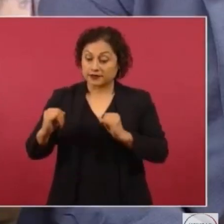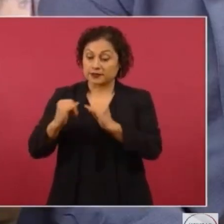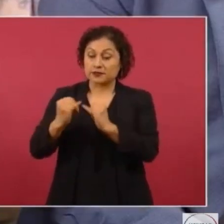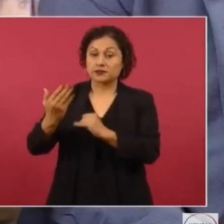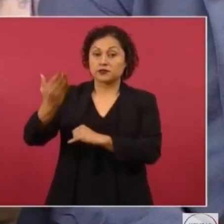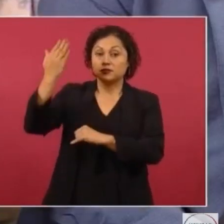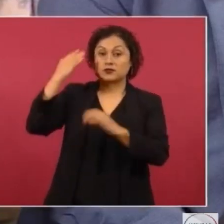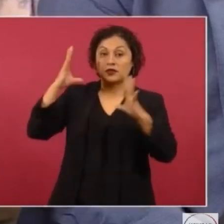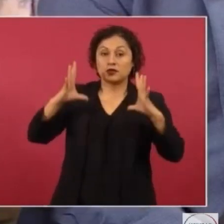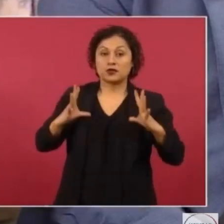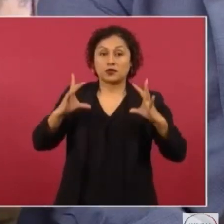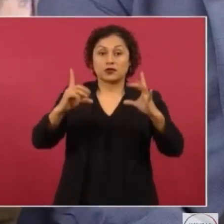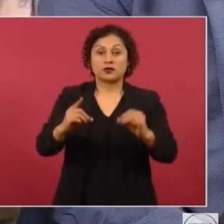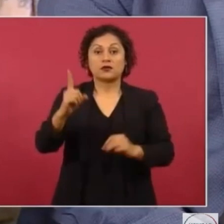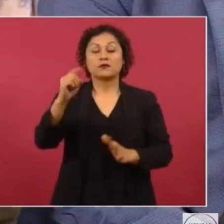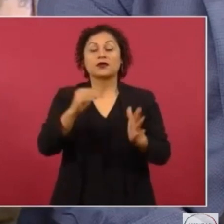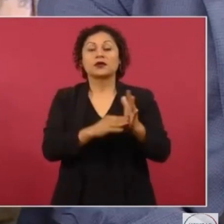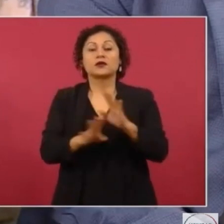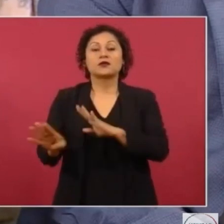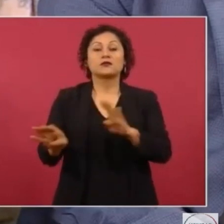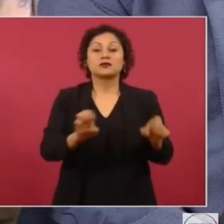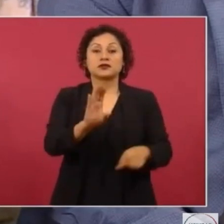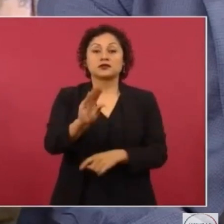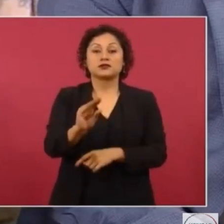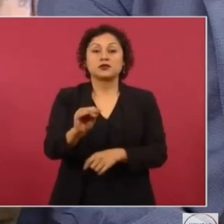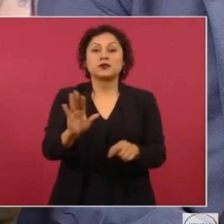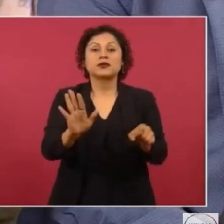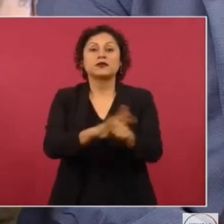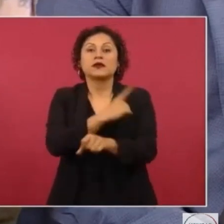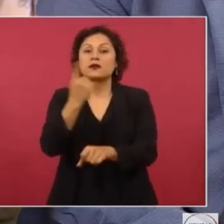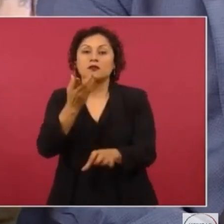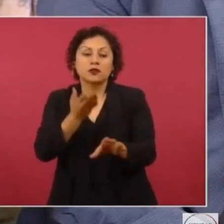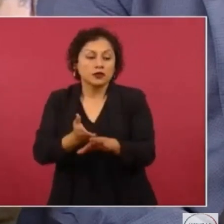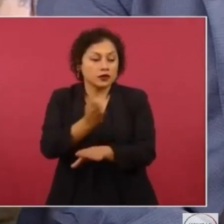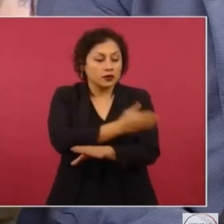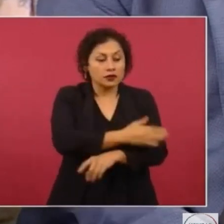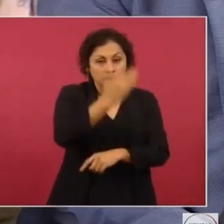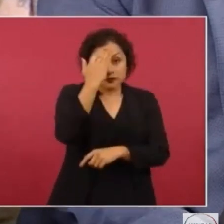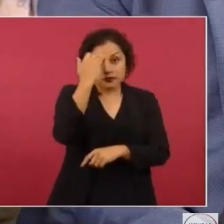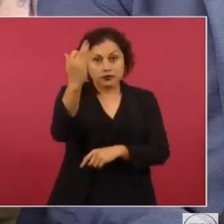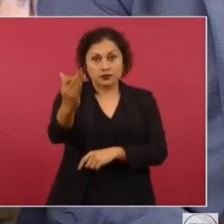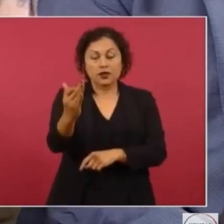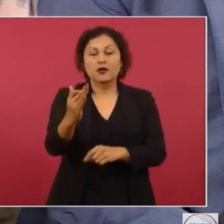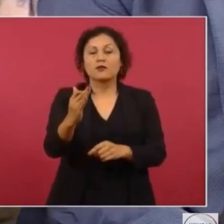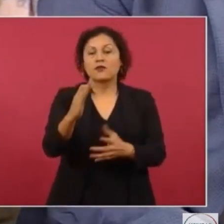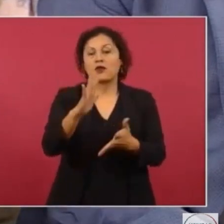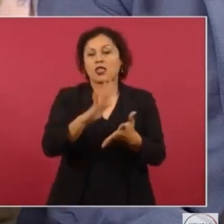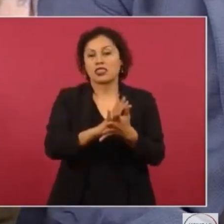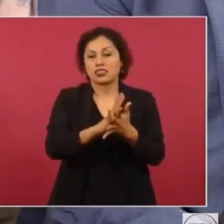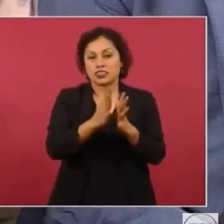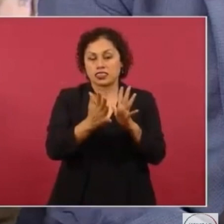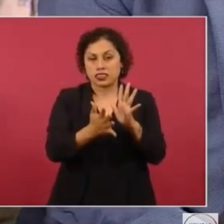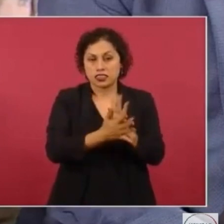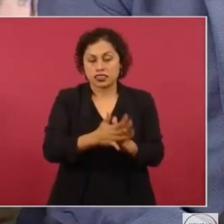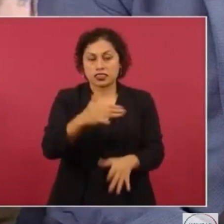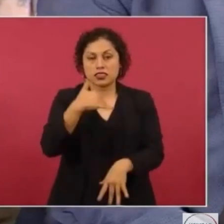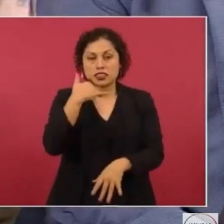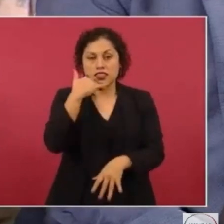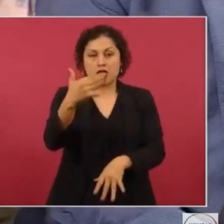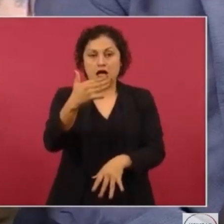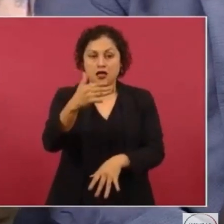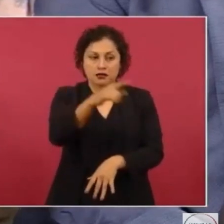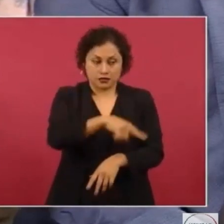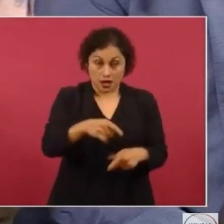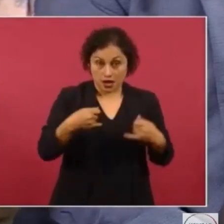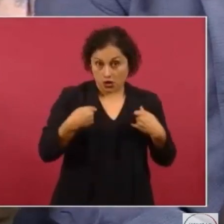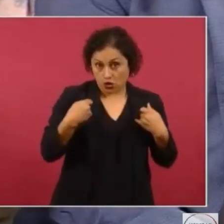1990 como respuesta a un fraude que, bueno, todo el mundo, para los que no Sí. son más